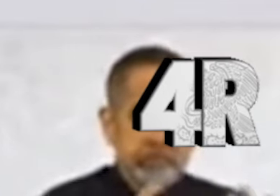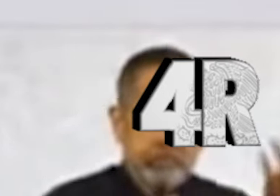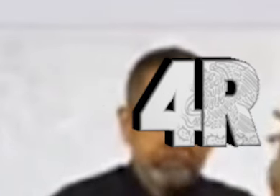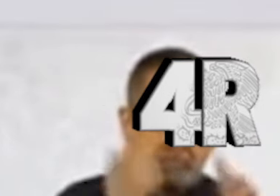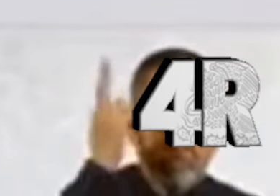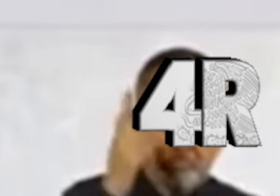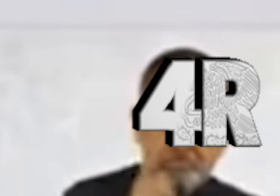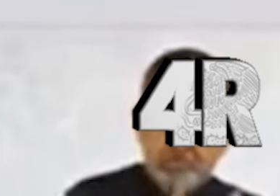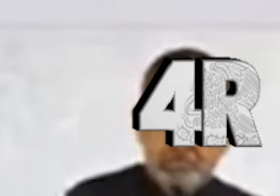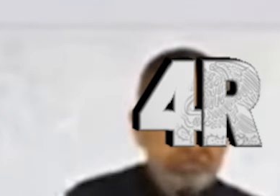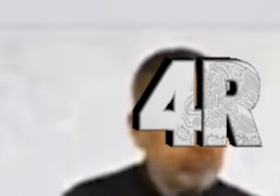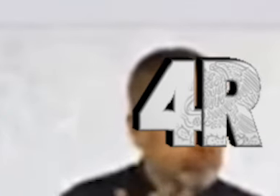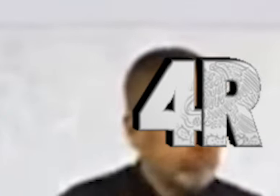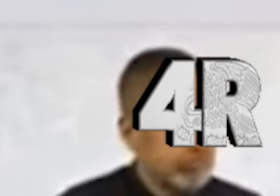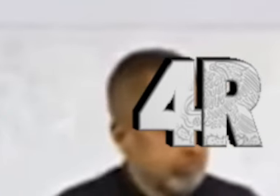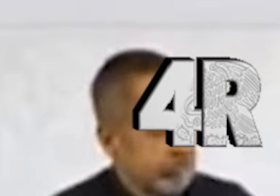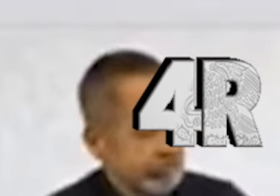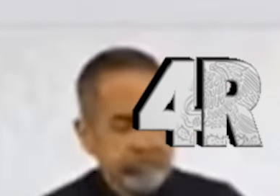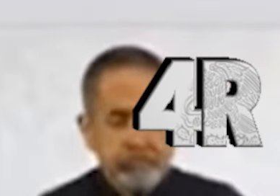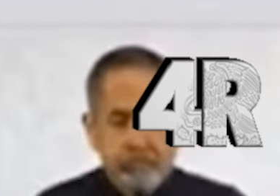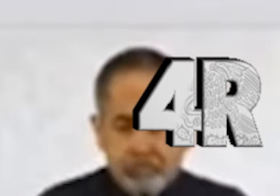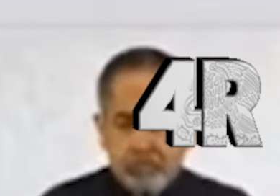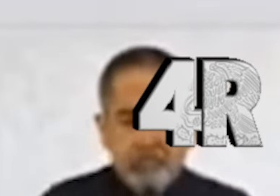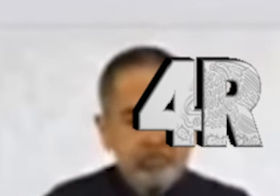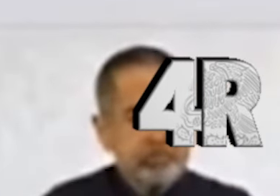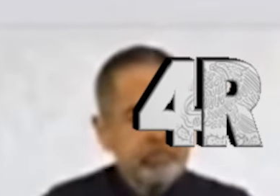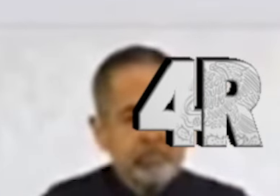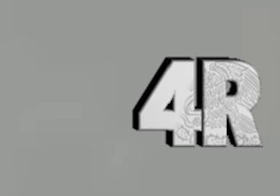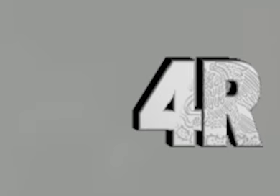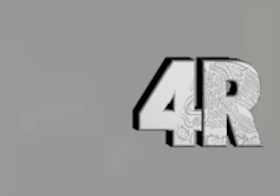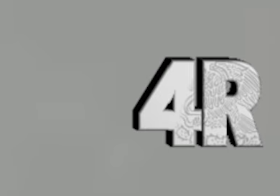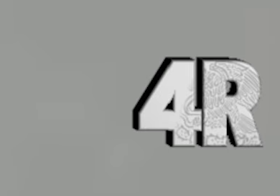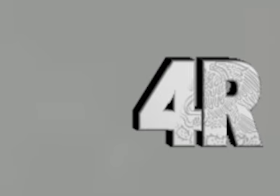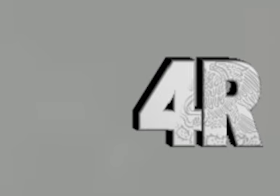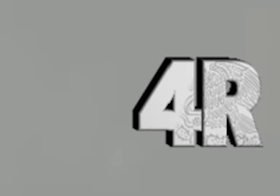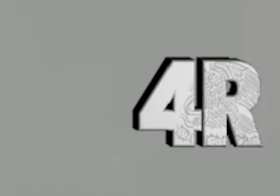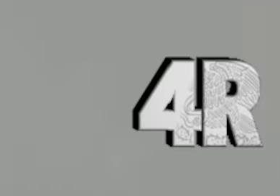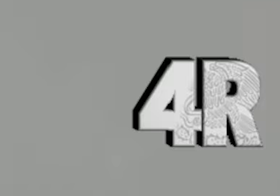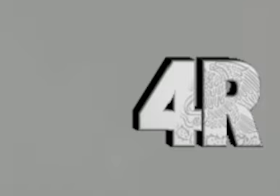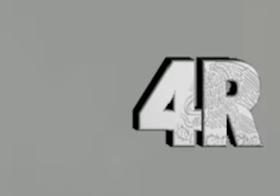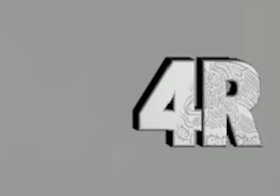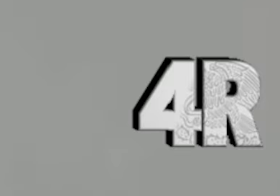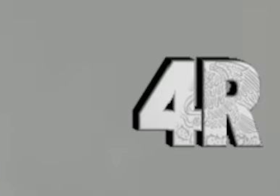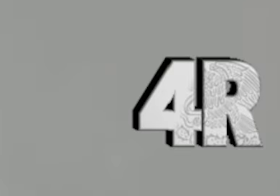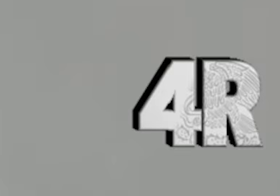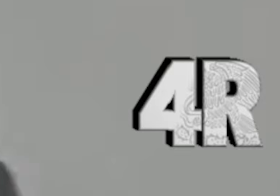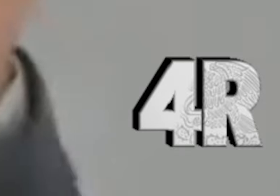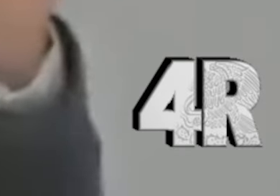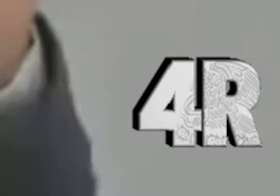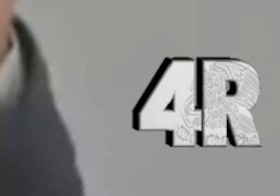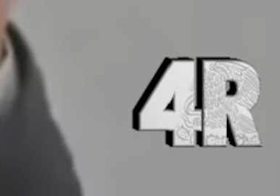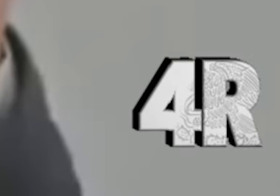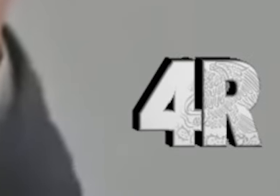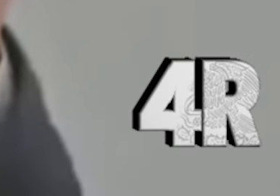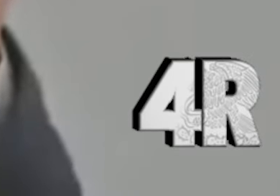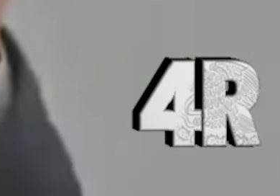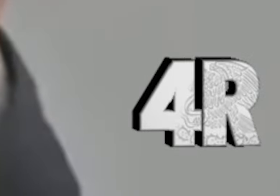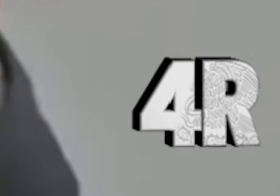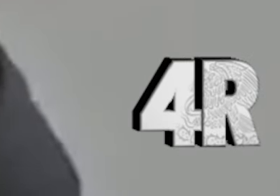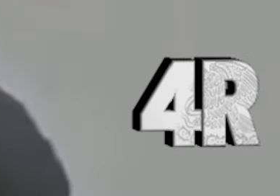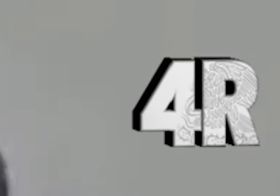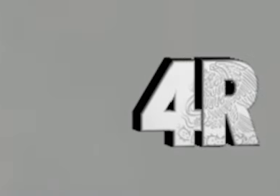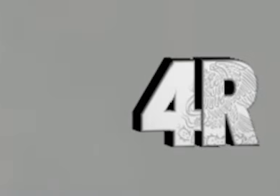a nivel electoral que si bien recordamos es una parte solamente de la Reforma no puede detener toda la Reforma en su